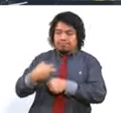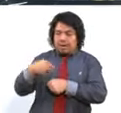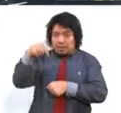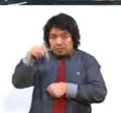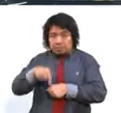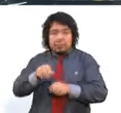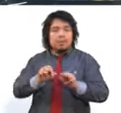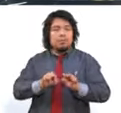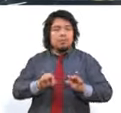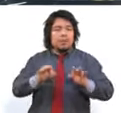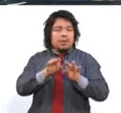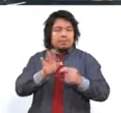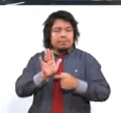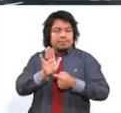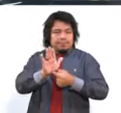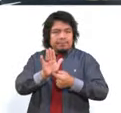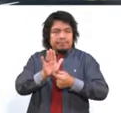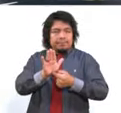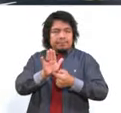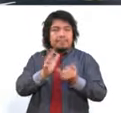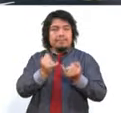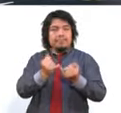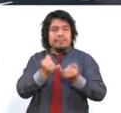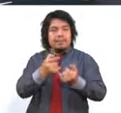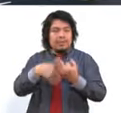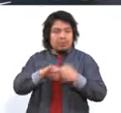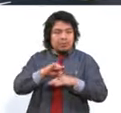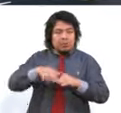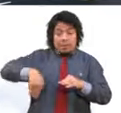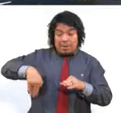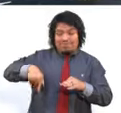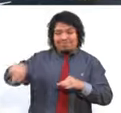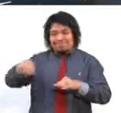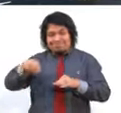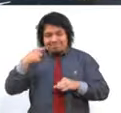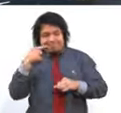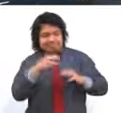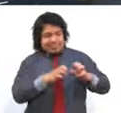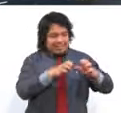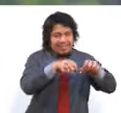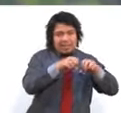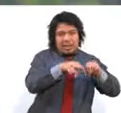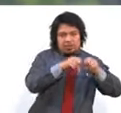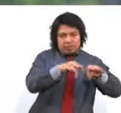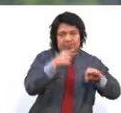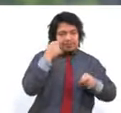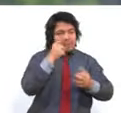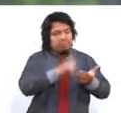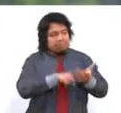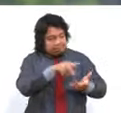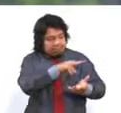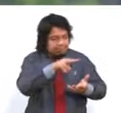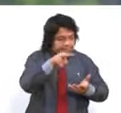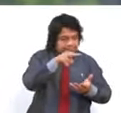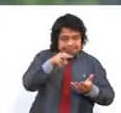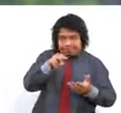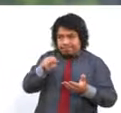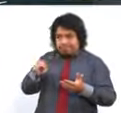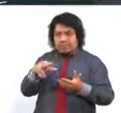exhibición y a todo lo que vimos antes de esta